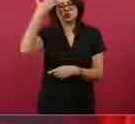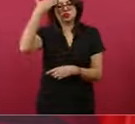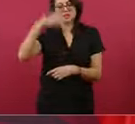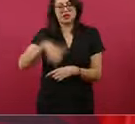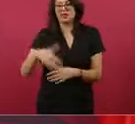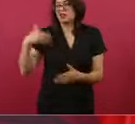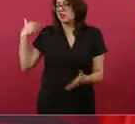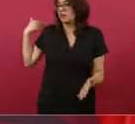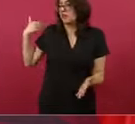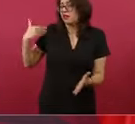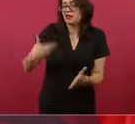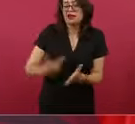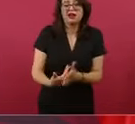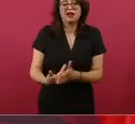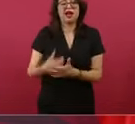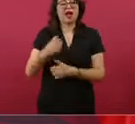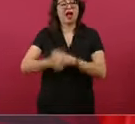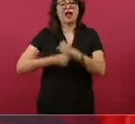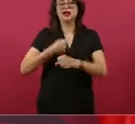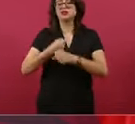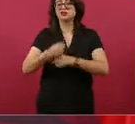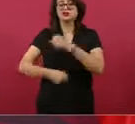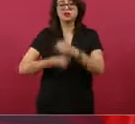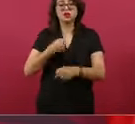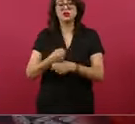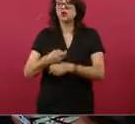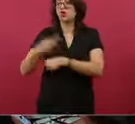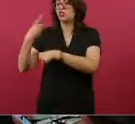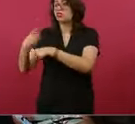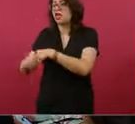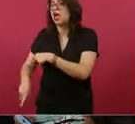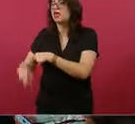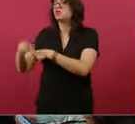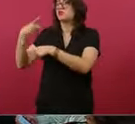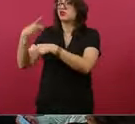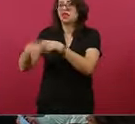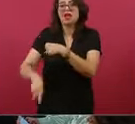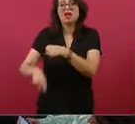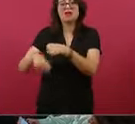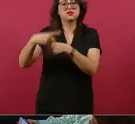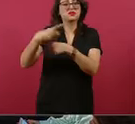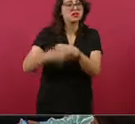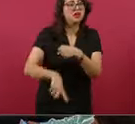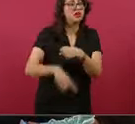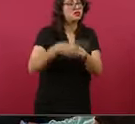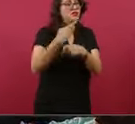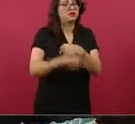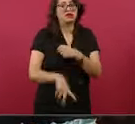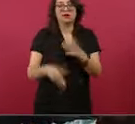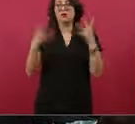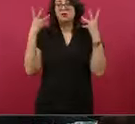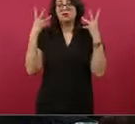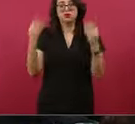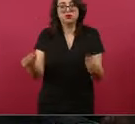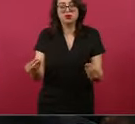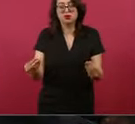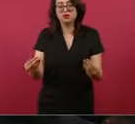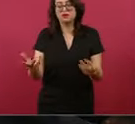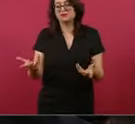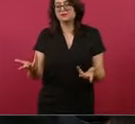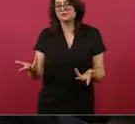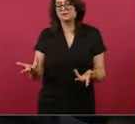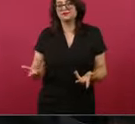de nuestras posibilidades. Hay casos en donde fueron despojados